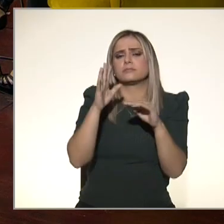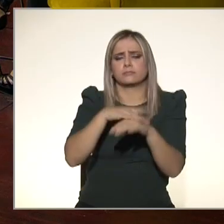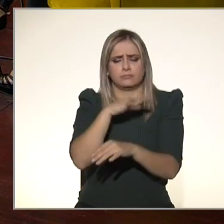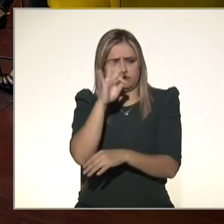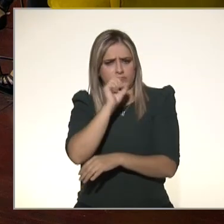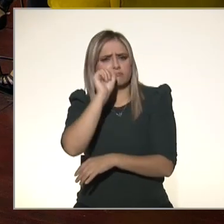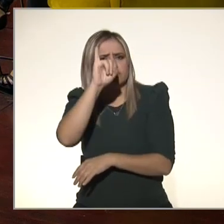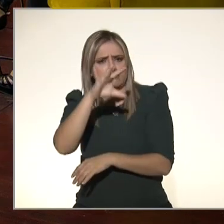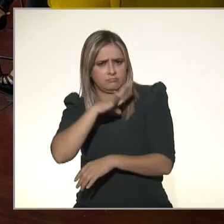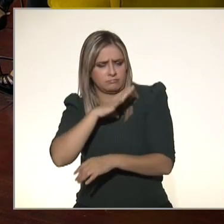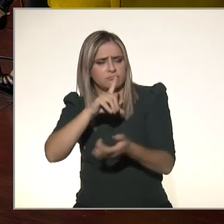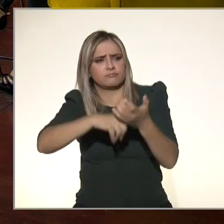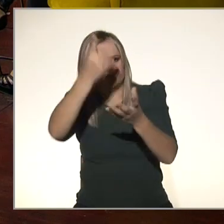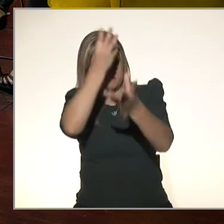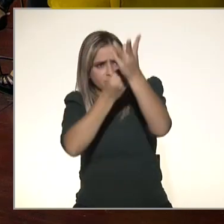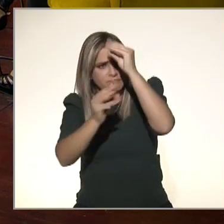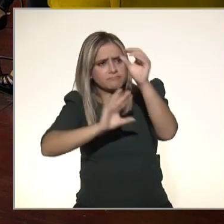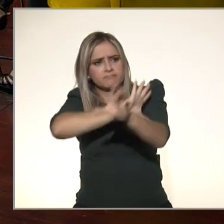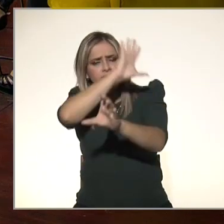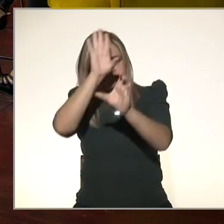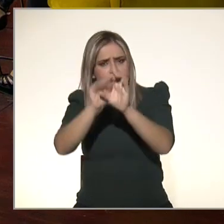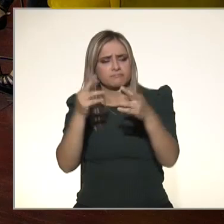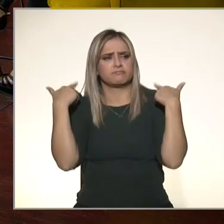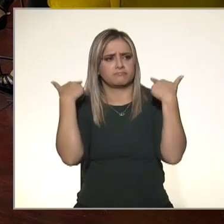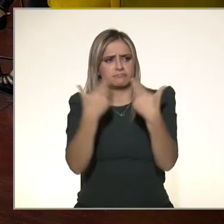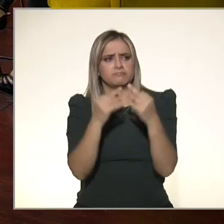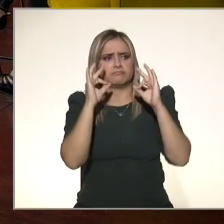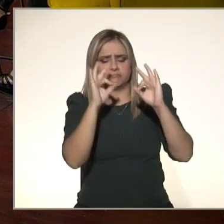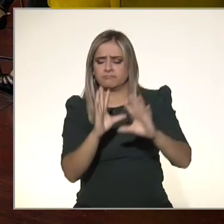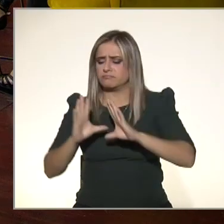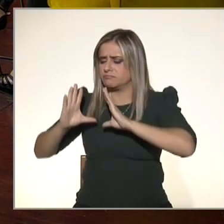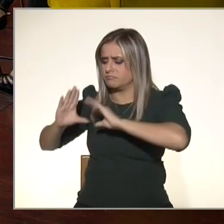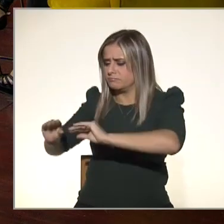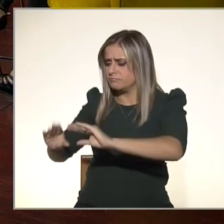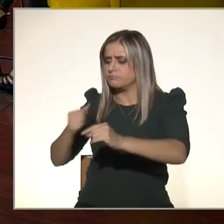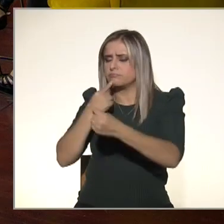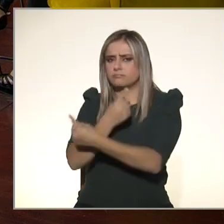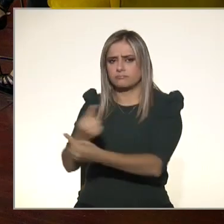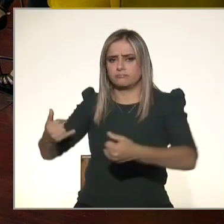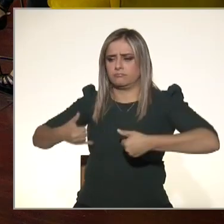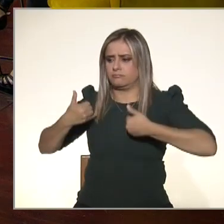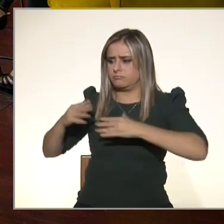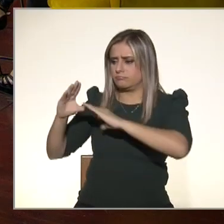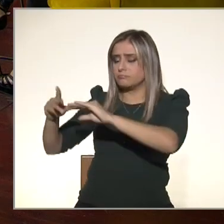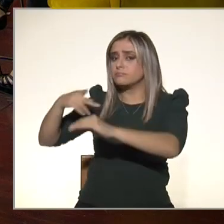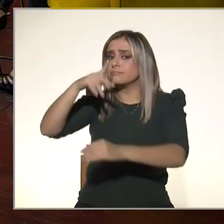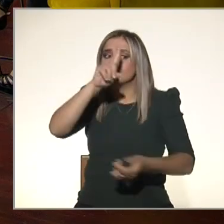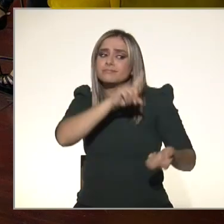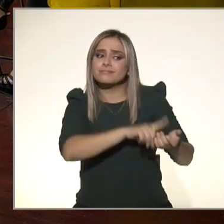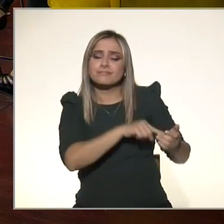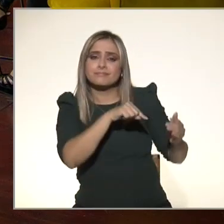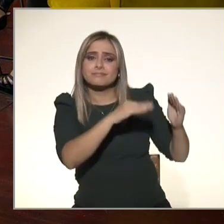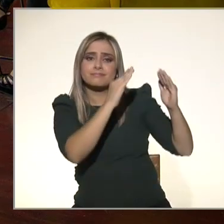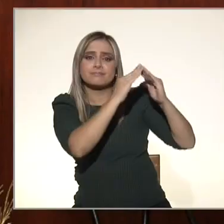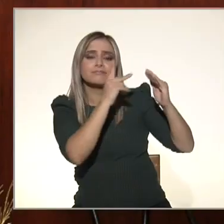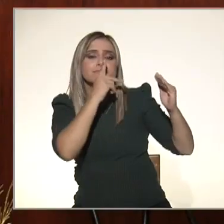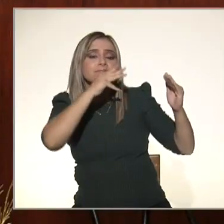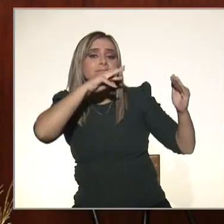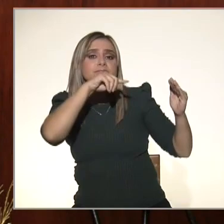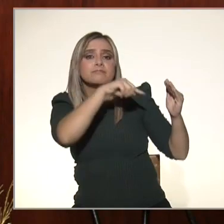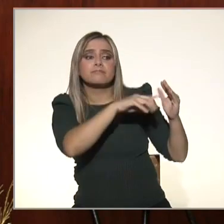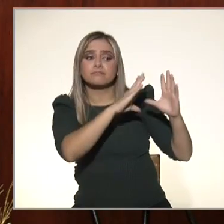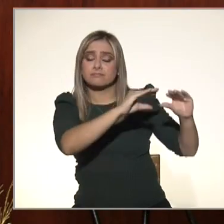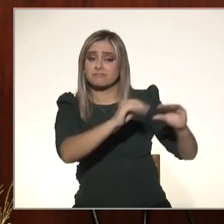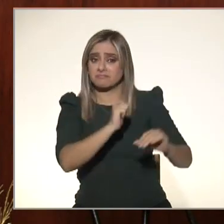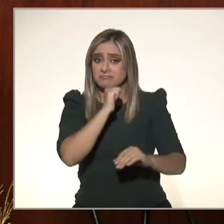experta con todas las herramientas para transmitir la información a los niños y a los jóvenes, pero si desde la casa no vamos transformando esas